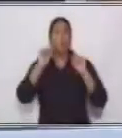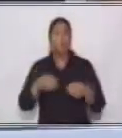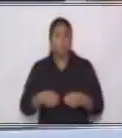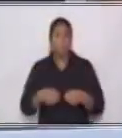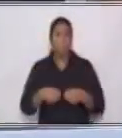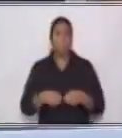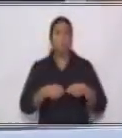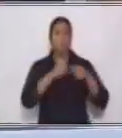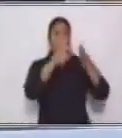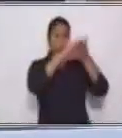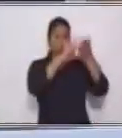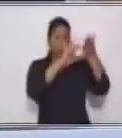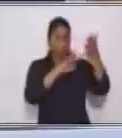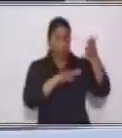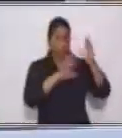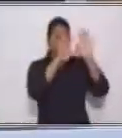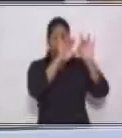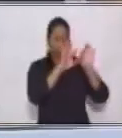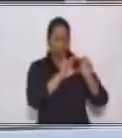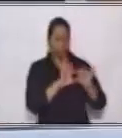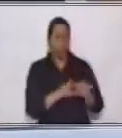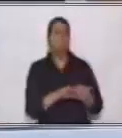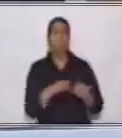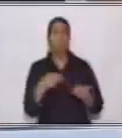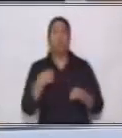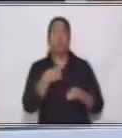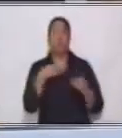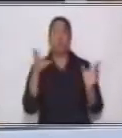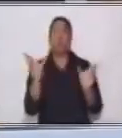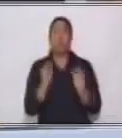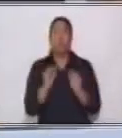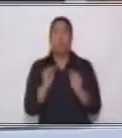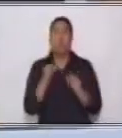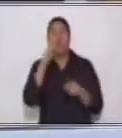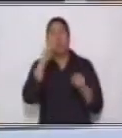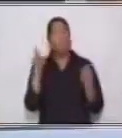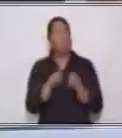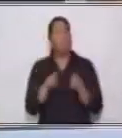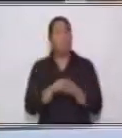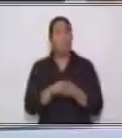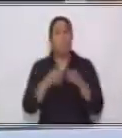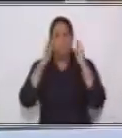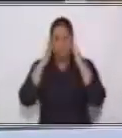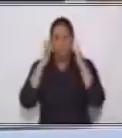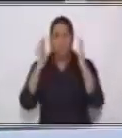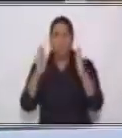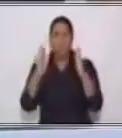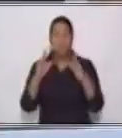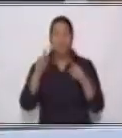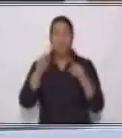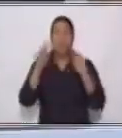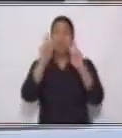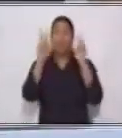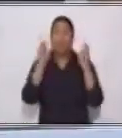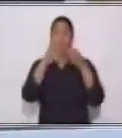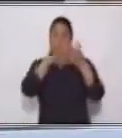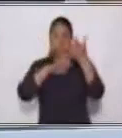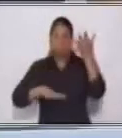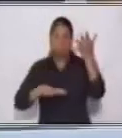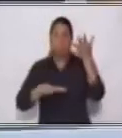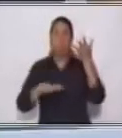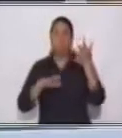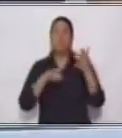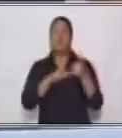resumen. También tenemos que prestar especial atención al contenido del texto, así como su estructura y